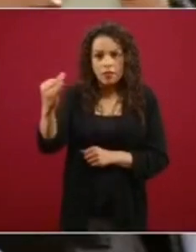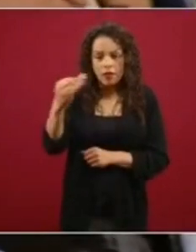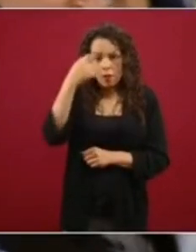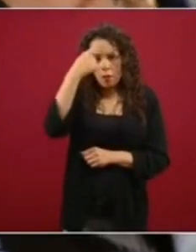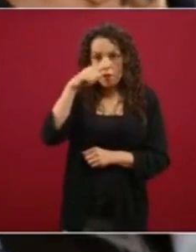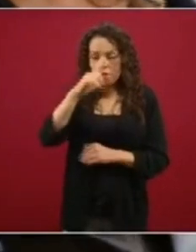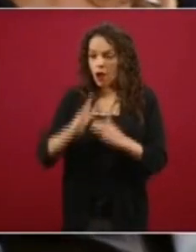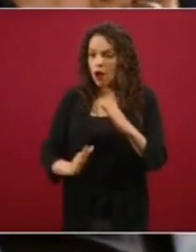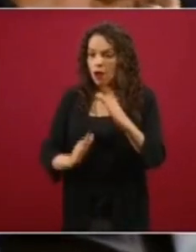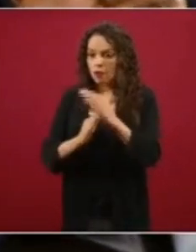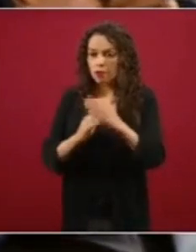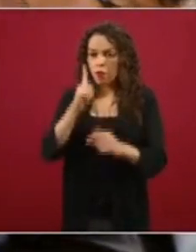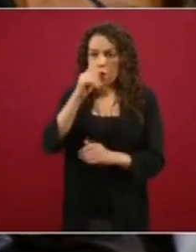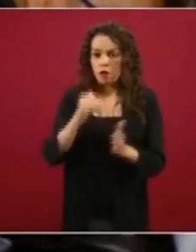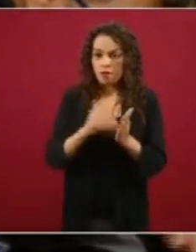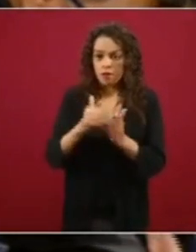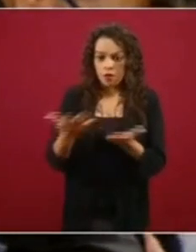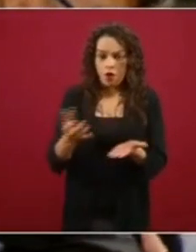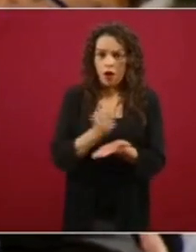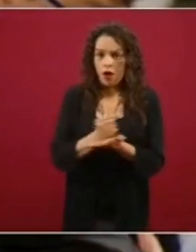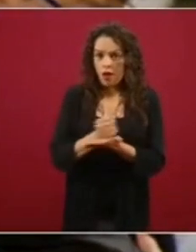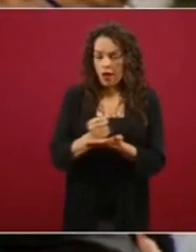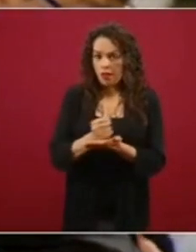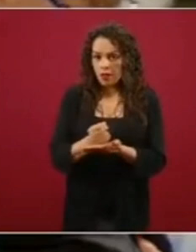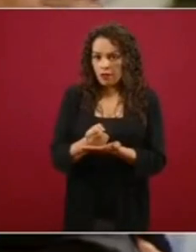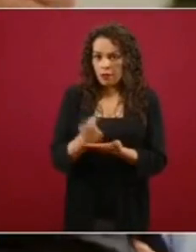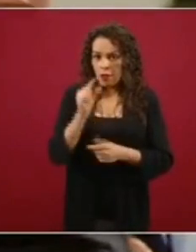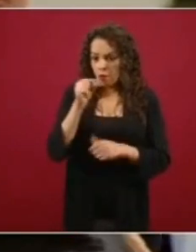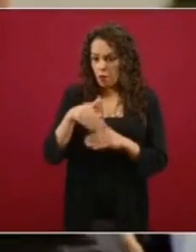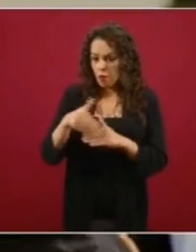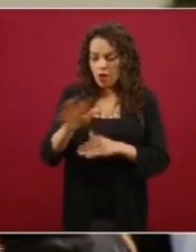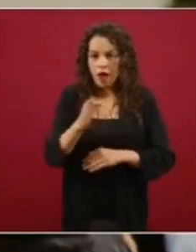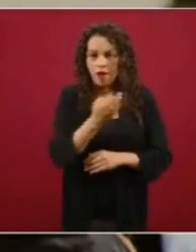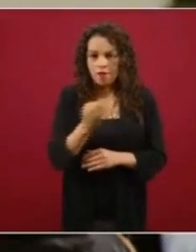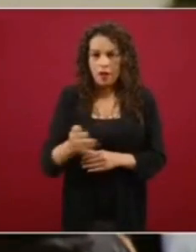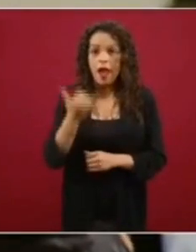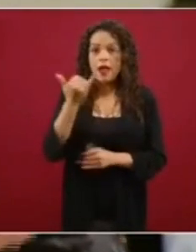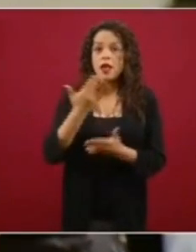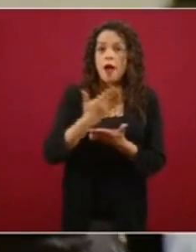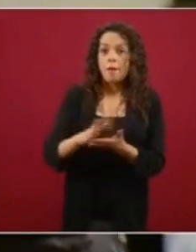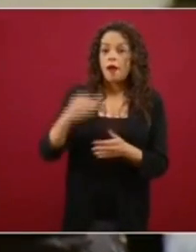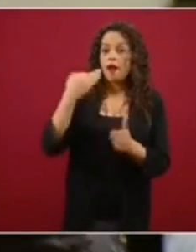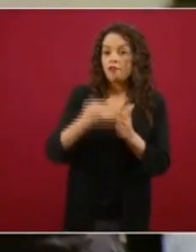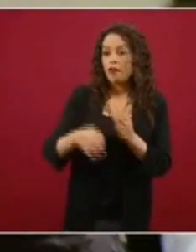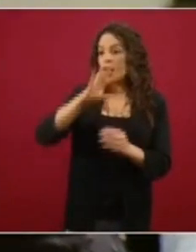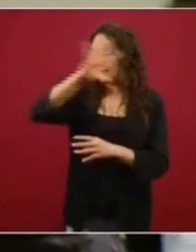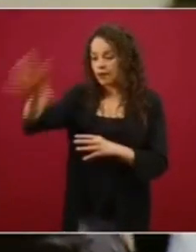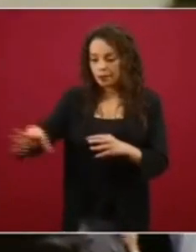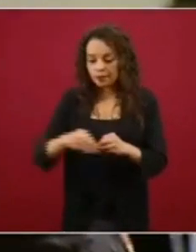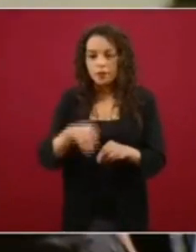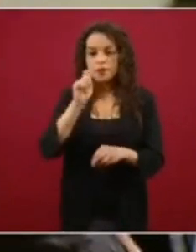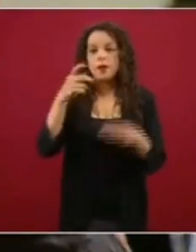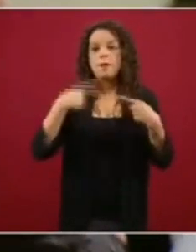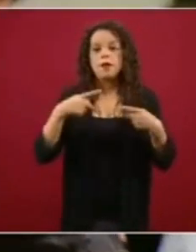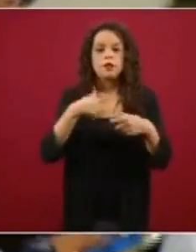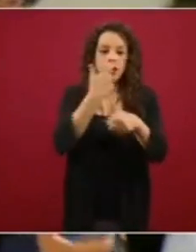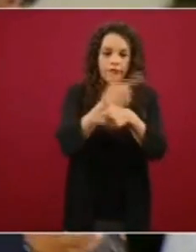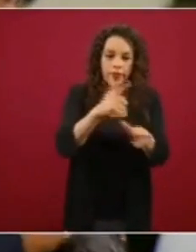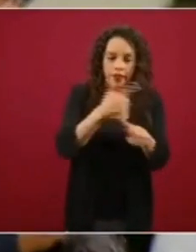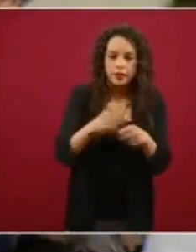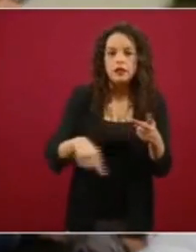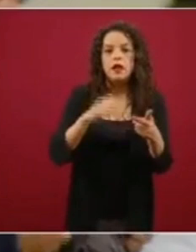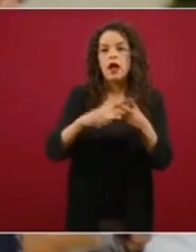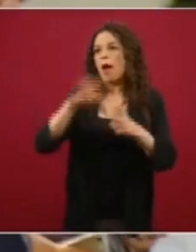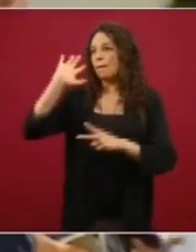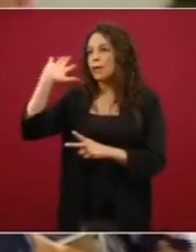la meta, que sería 1 millón de créditos, y además agregando la situación de los taxistas, de los meseros, uh-huh. Que obviamente